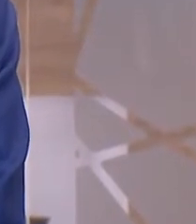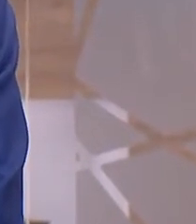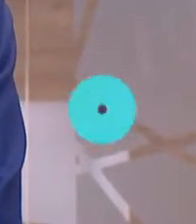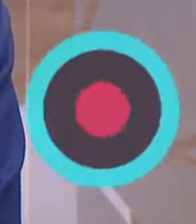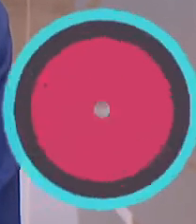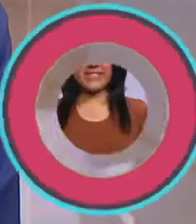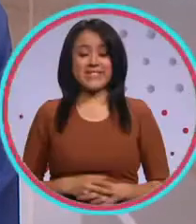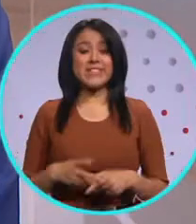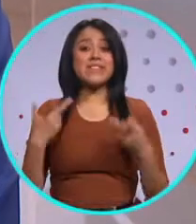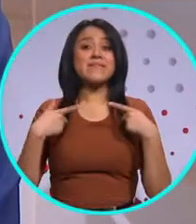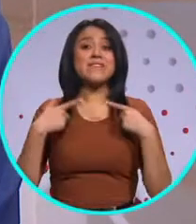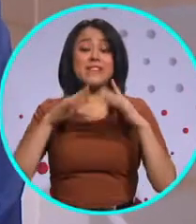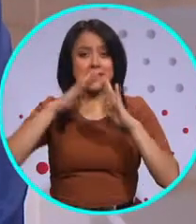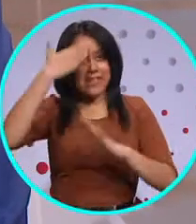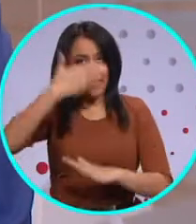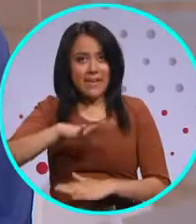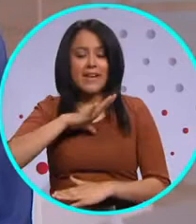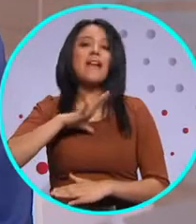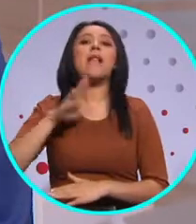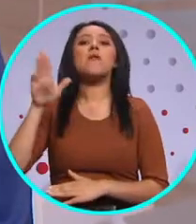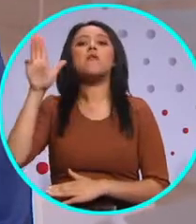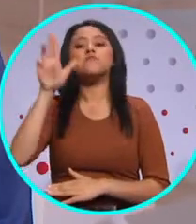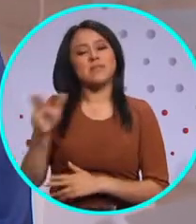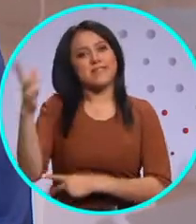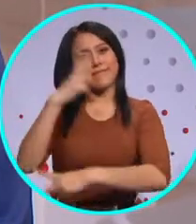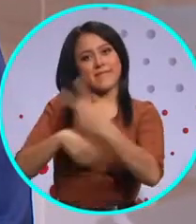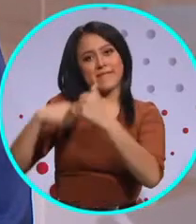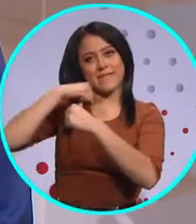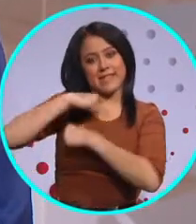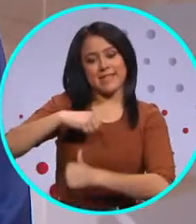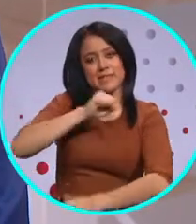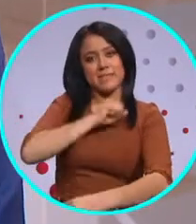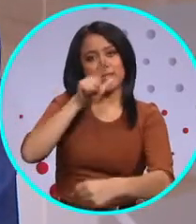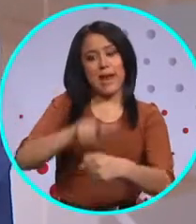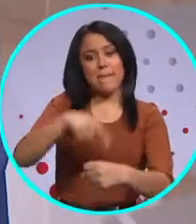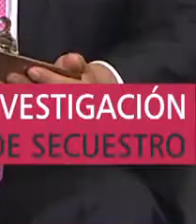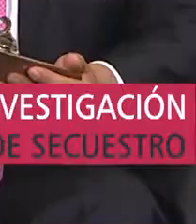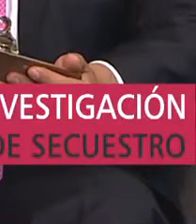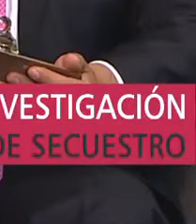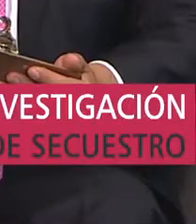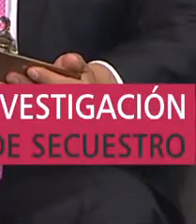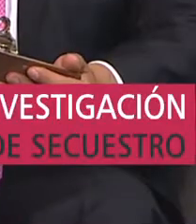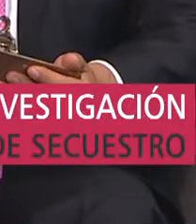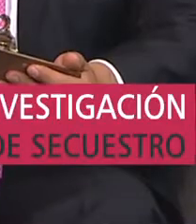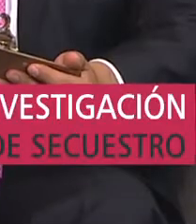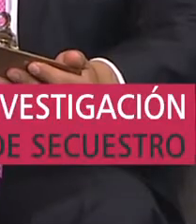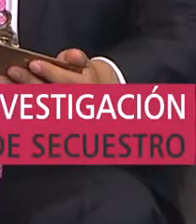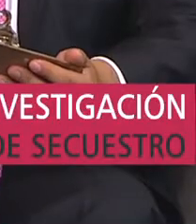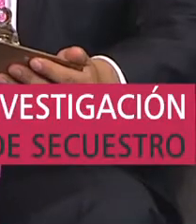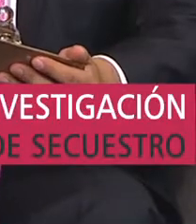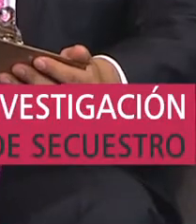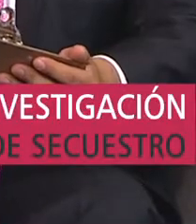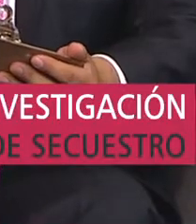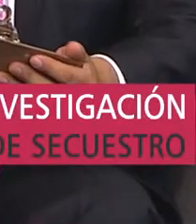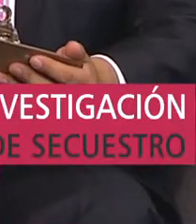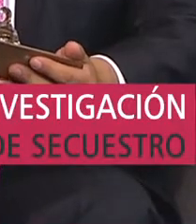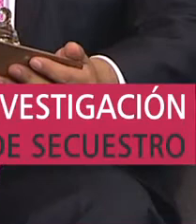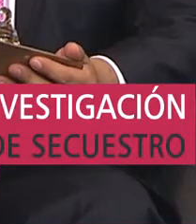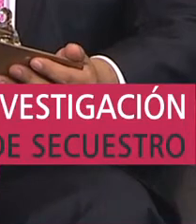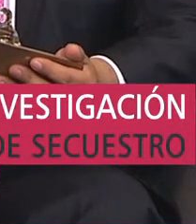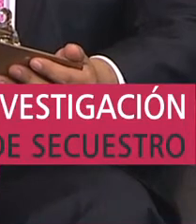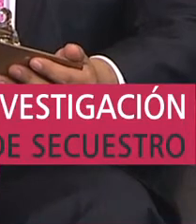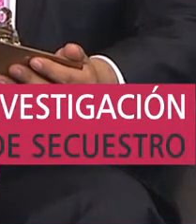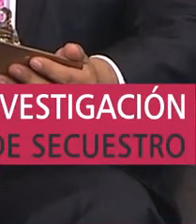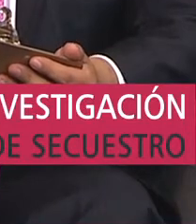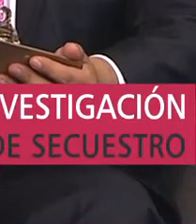y la gente ya sabe que los martes hay fiscales debe ser física especial de investigación para la atención del delito de secuestro guillermo terán está atendido todas sus dudas y comentarios